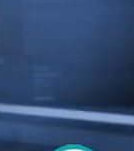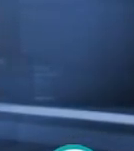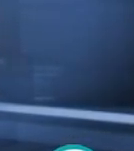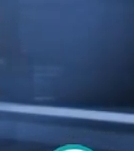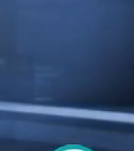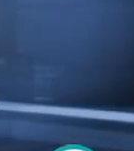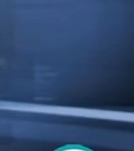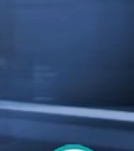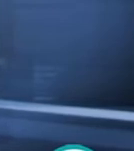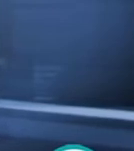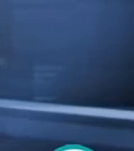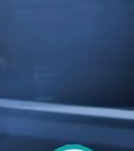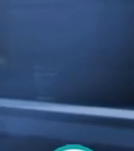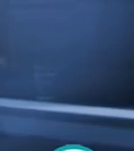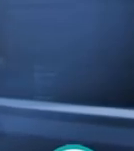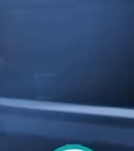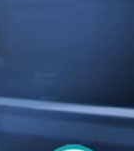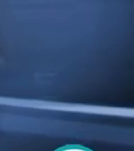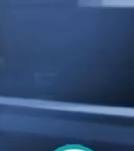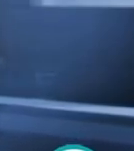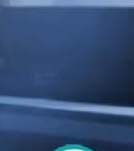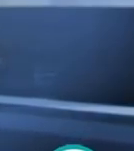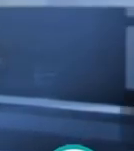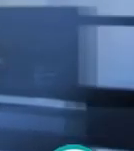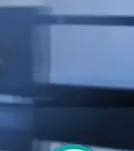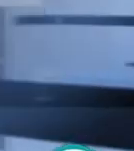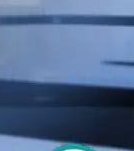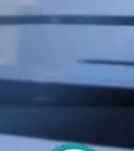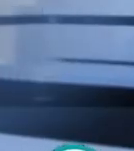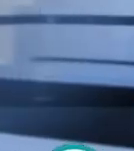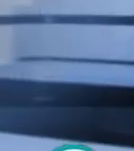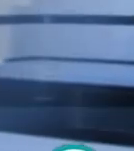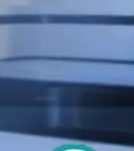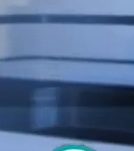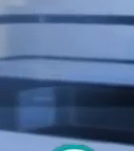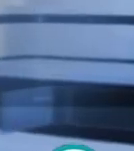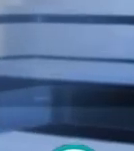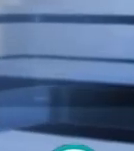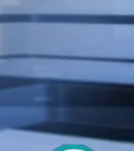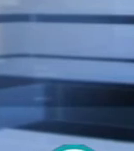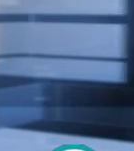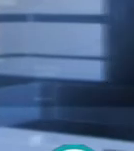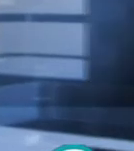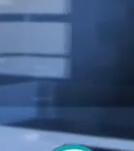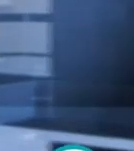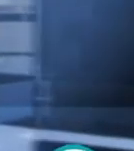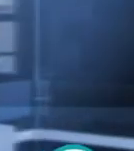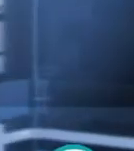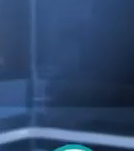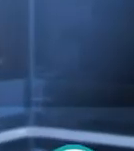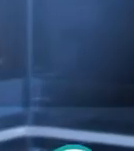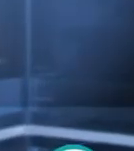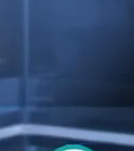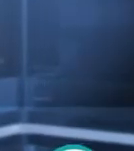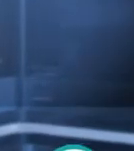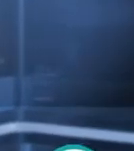Los valores extremos en cuanto a las temperaturas variarán. Entre los 29 grados de máxima y los 15 grados de